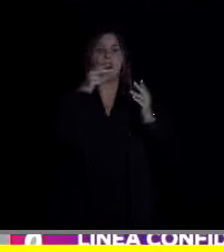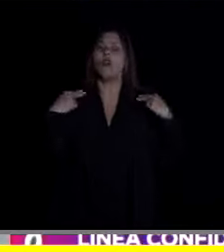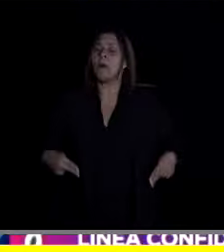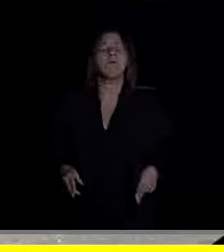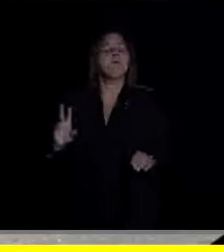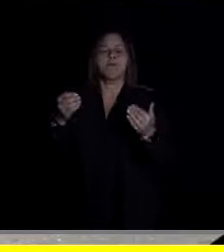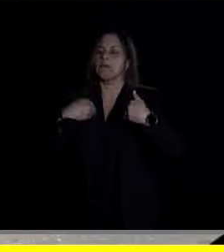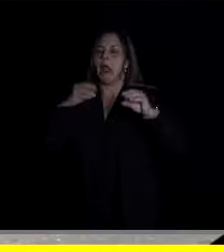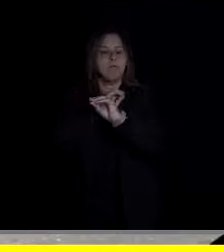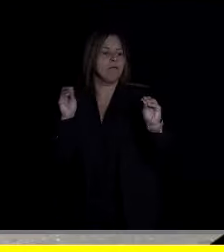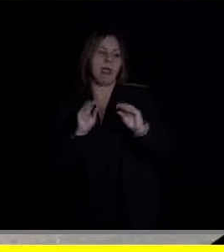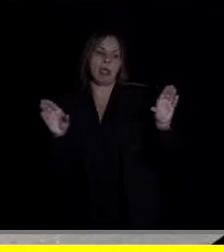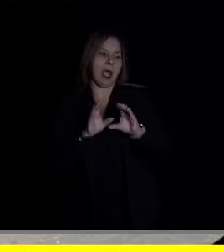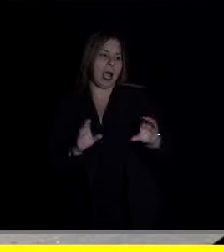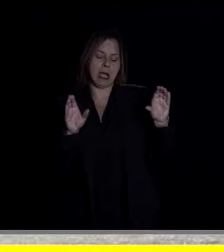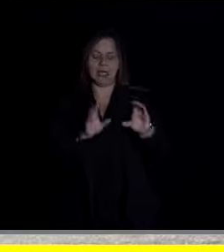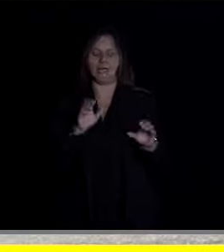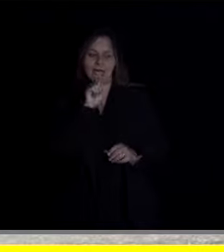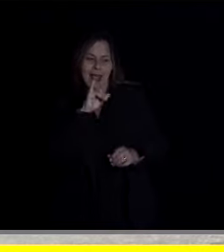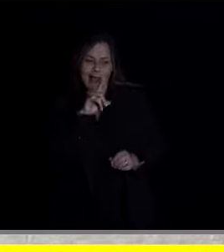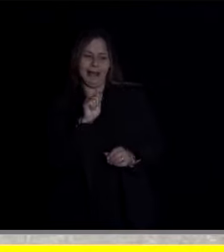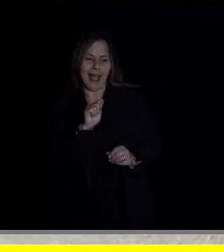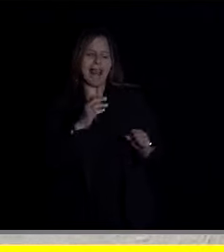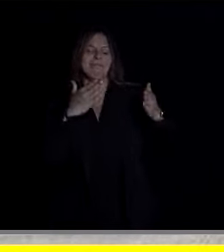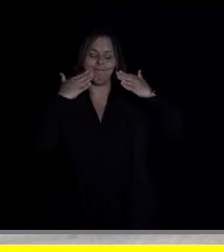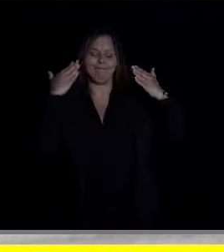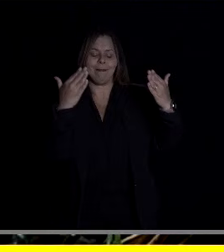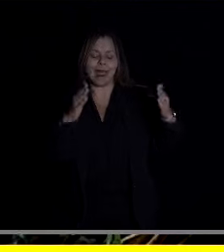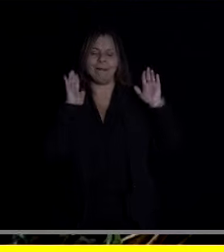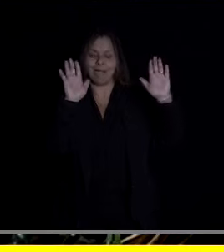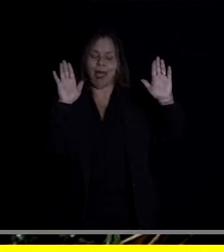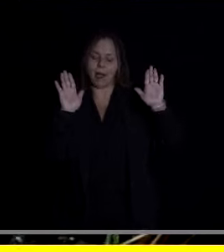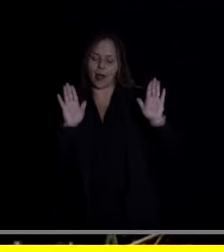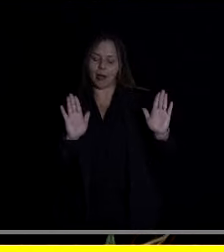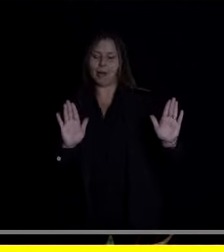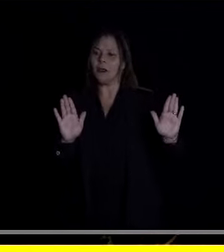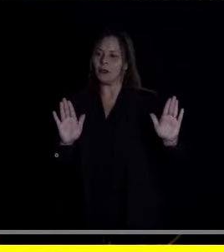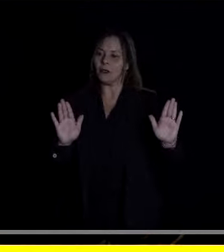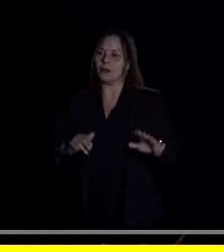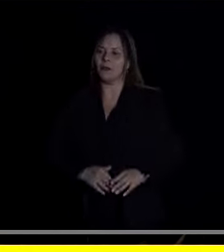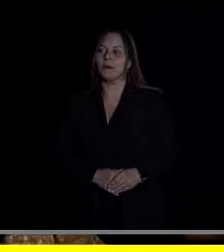dimos esa encomienda también a Aidibel González. Gracias, Aida, a ese proyecto extraordinario.